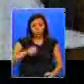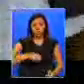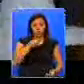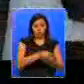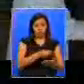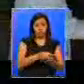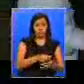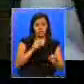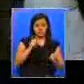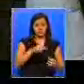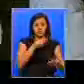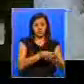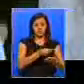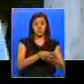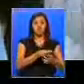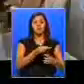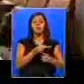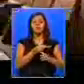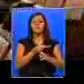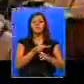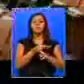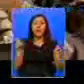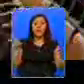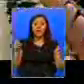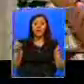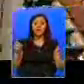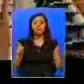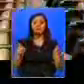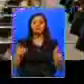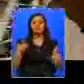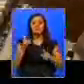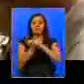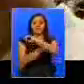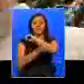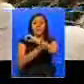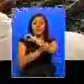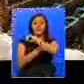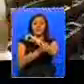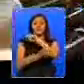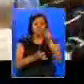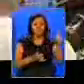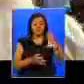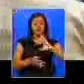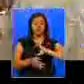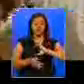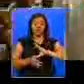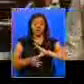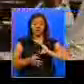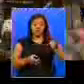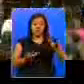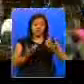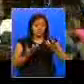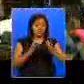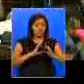adquiere. Otra cosa es que tú encuentres un país hermano que tenga tecnología y que quiera transferirla al